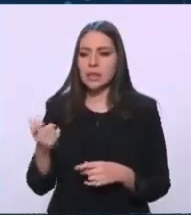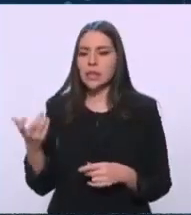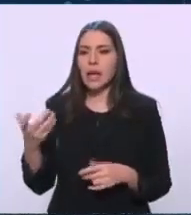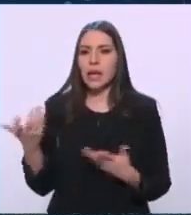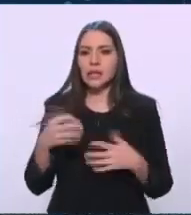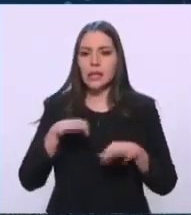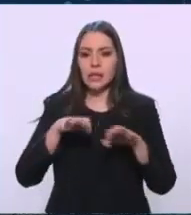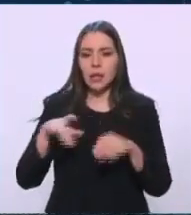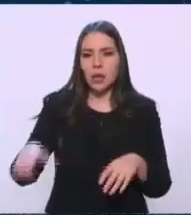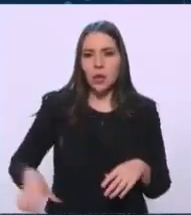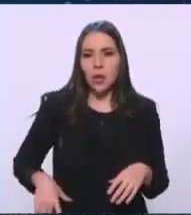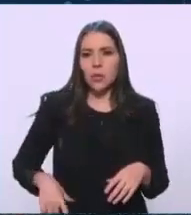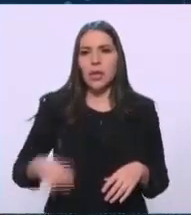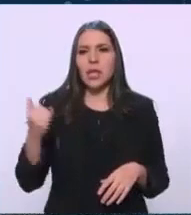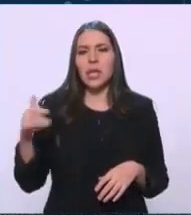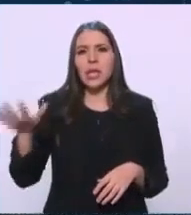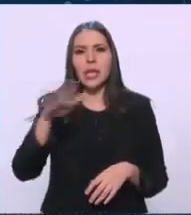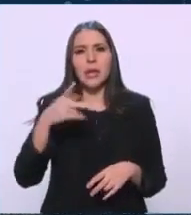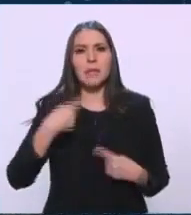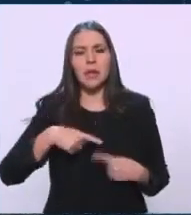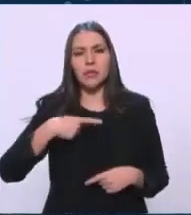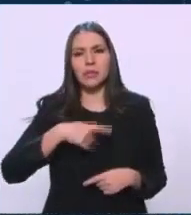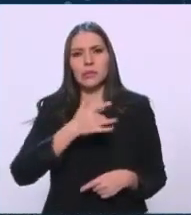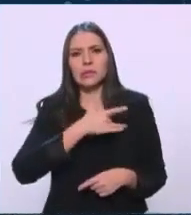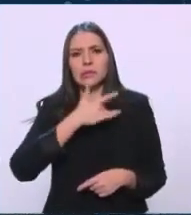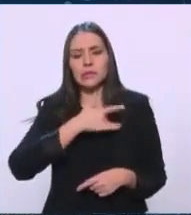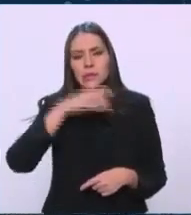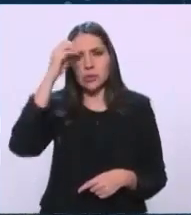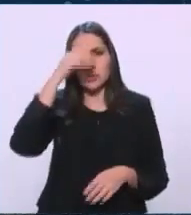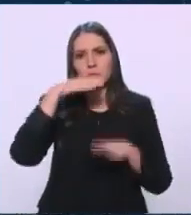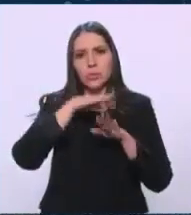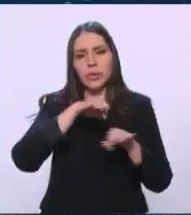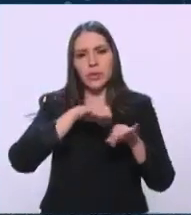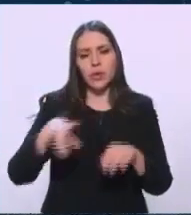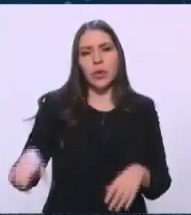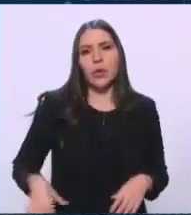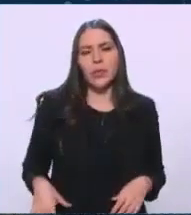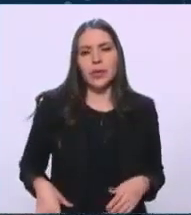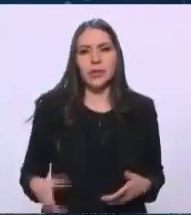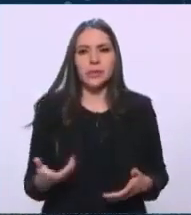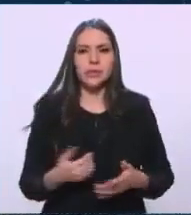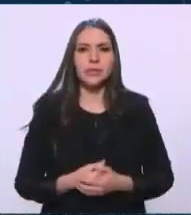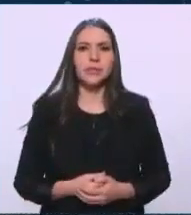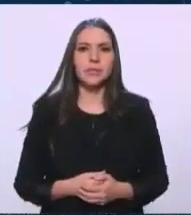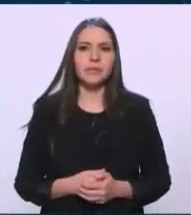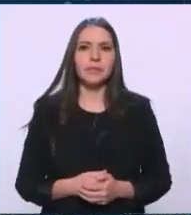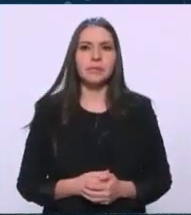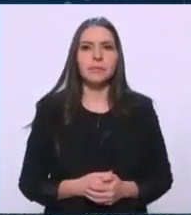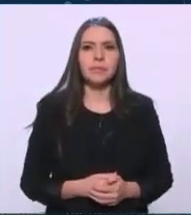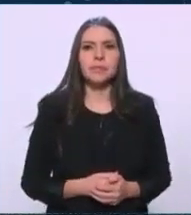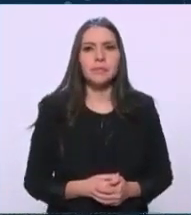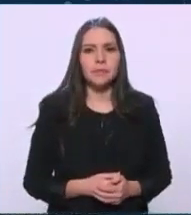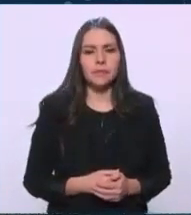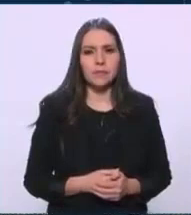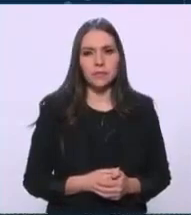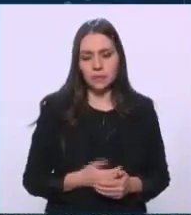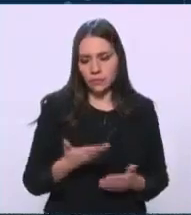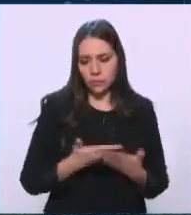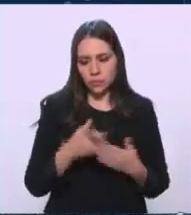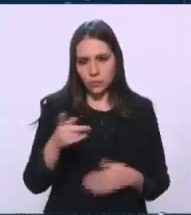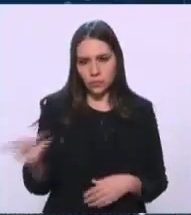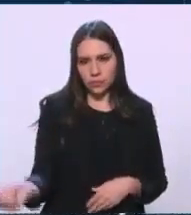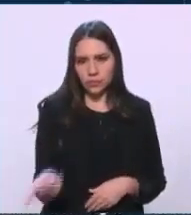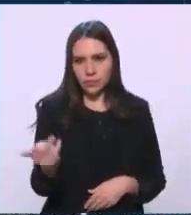hay. Yo creo que acabas de hacer una pregunta clave, que es ¿qué está evaluando